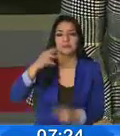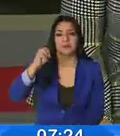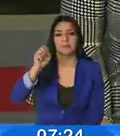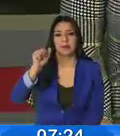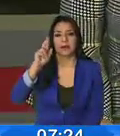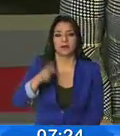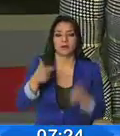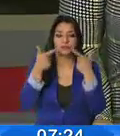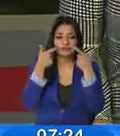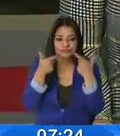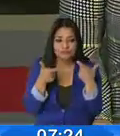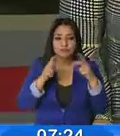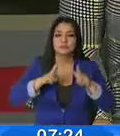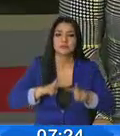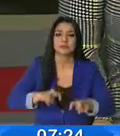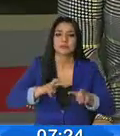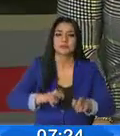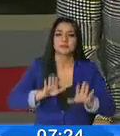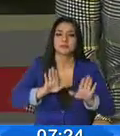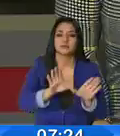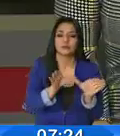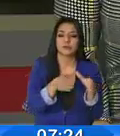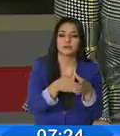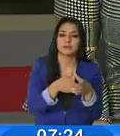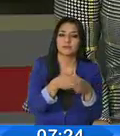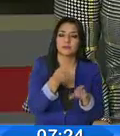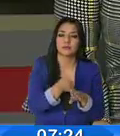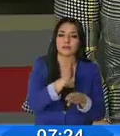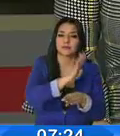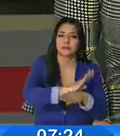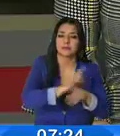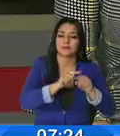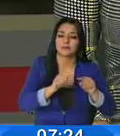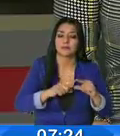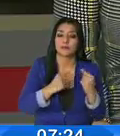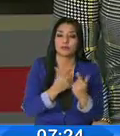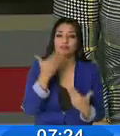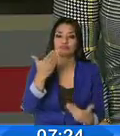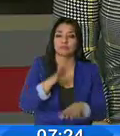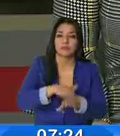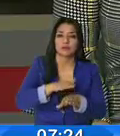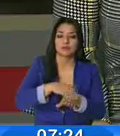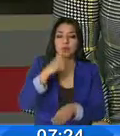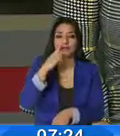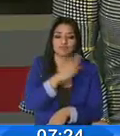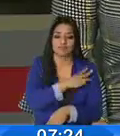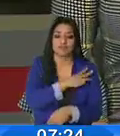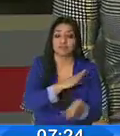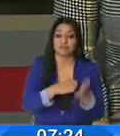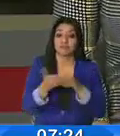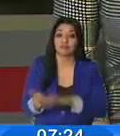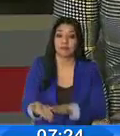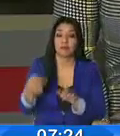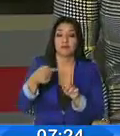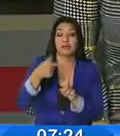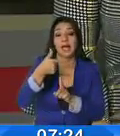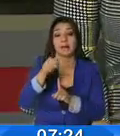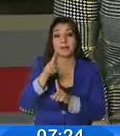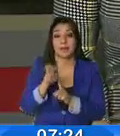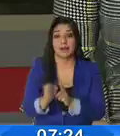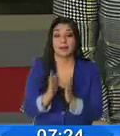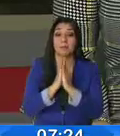de veedor de la investigación que lleva adelante la Comisión Legislativa Multipartidista sobre el asesinato del general Jorge Gabela, anunció que